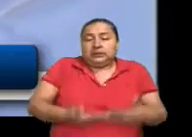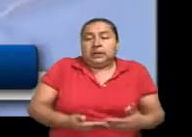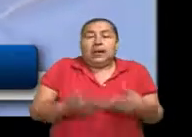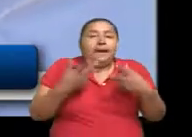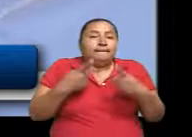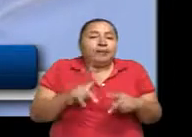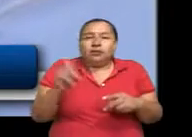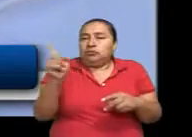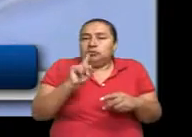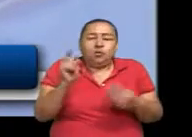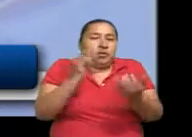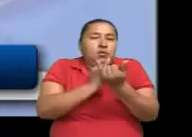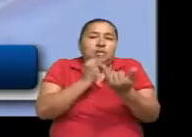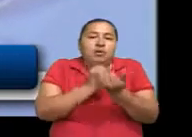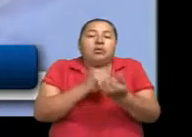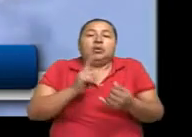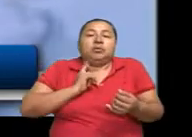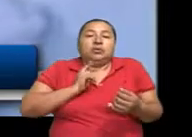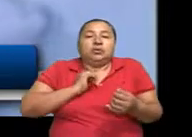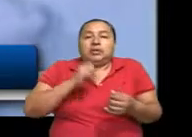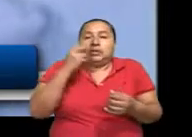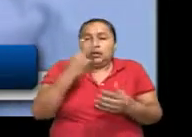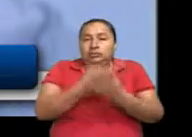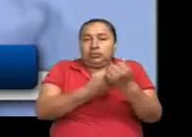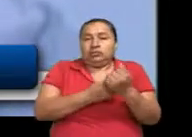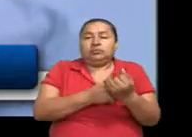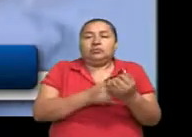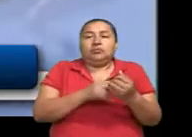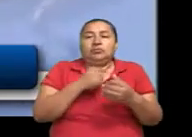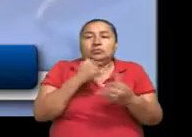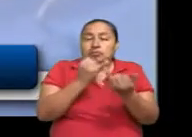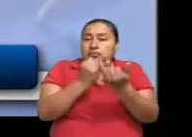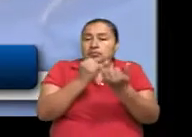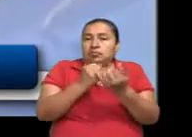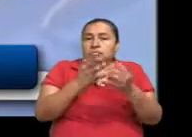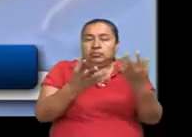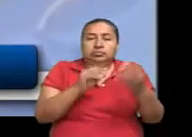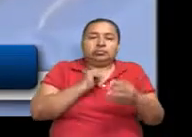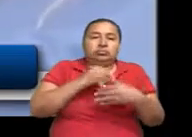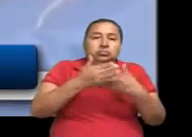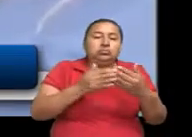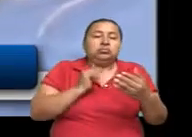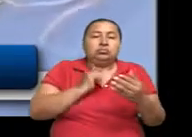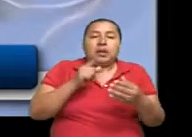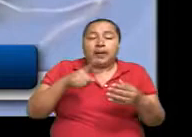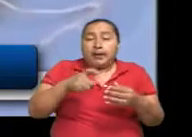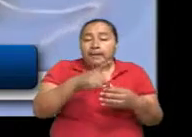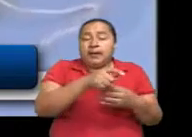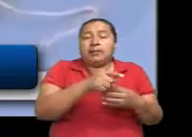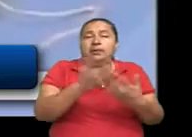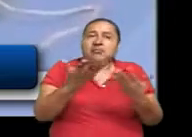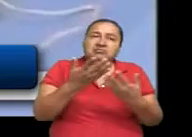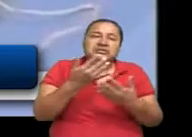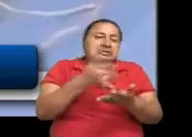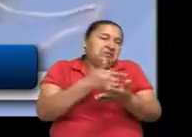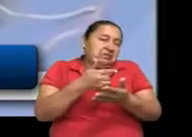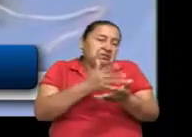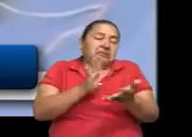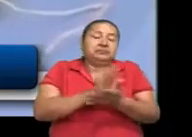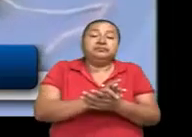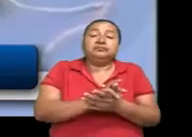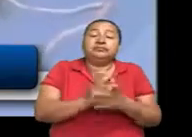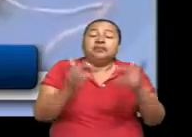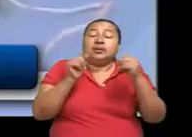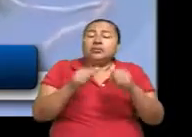va a ser igual como cuando tener los dos testículos. Sí, es por un esperma de mala calidad. Así es. Ya. Sí. Ahora, suele pasar